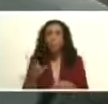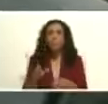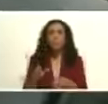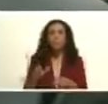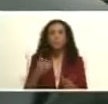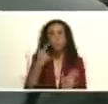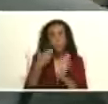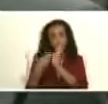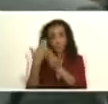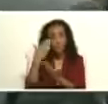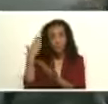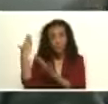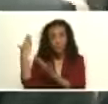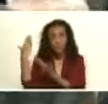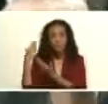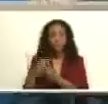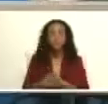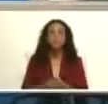presente.